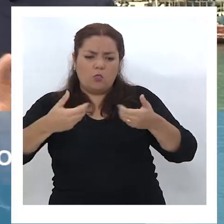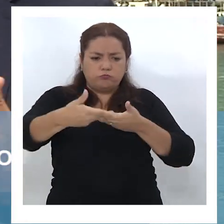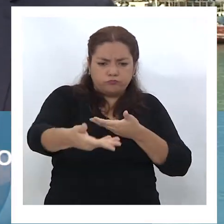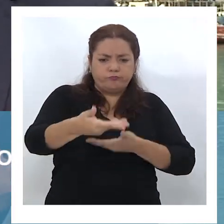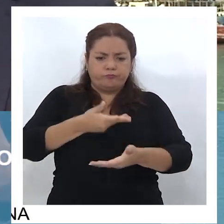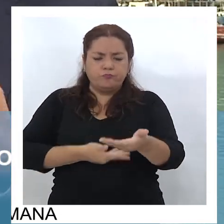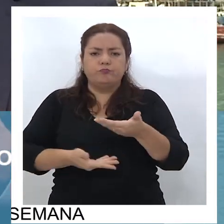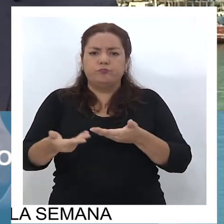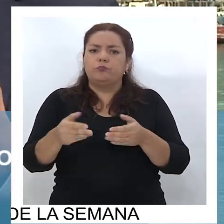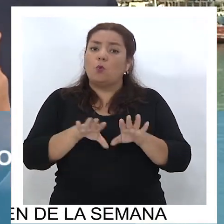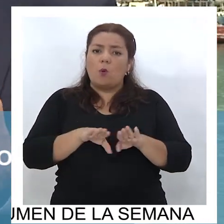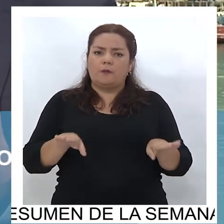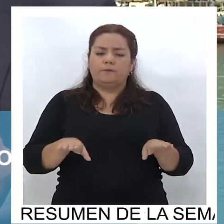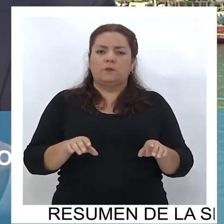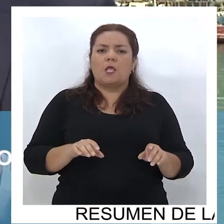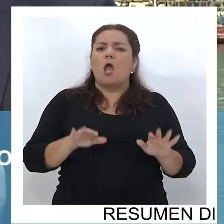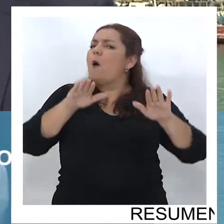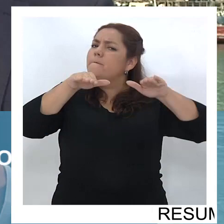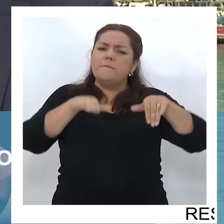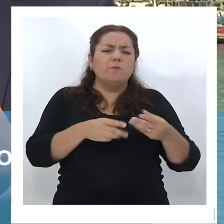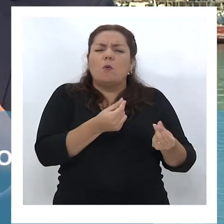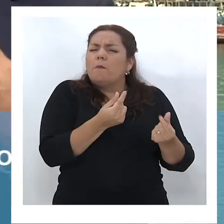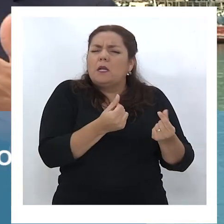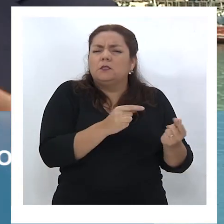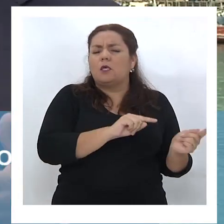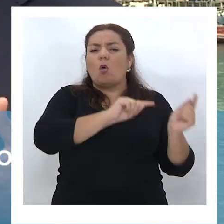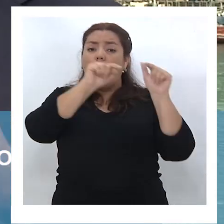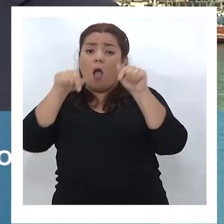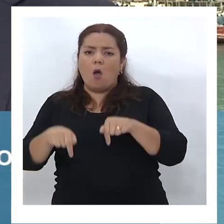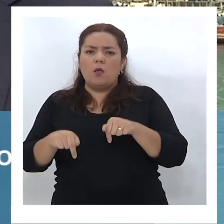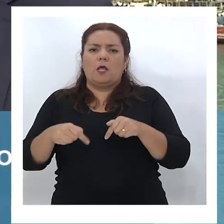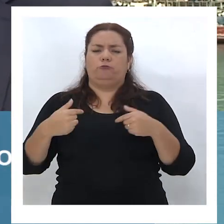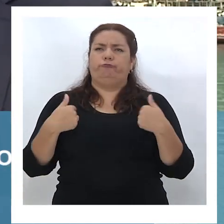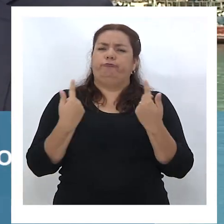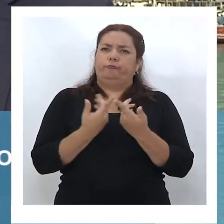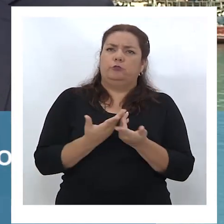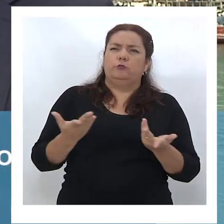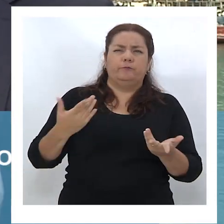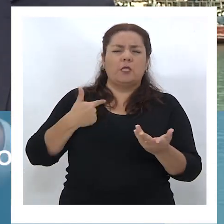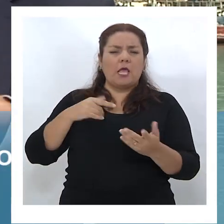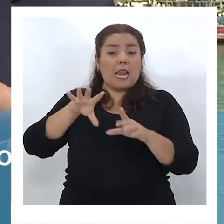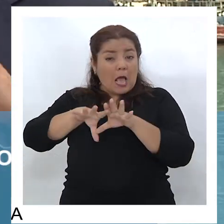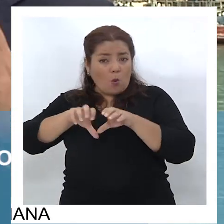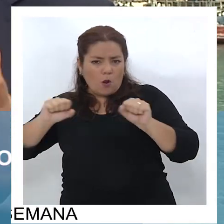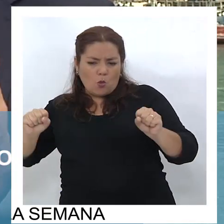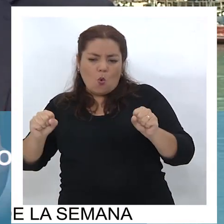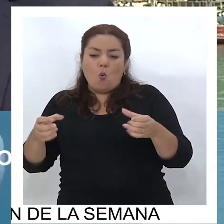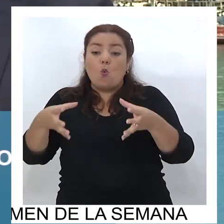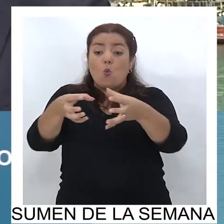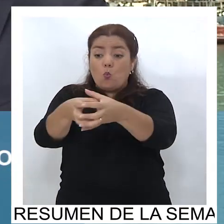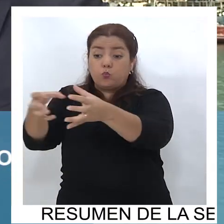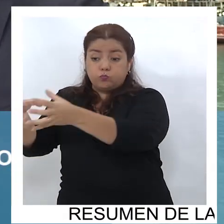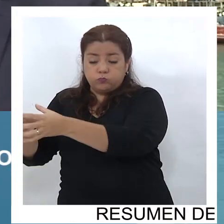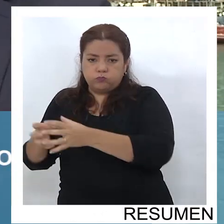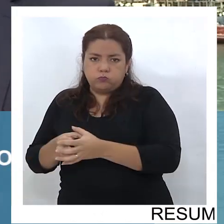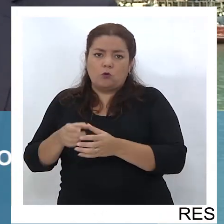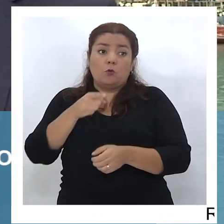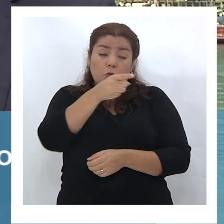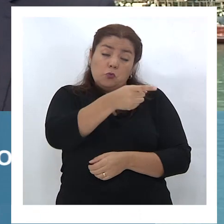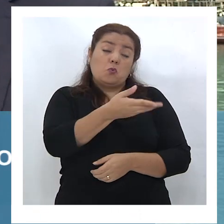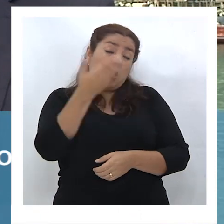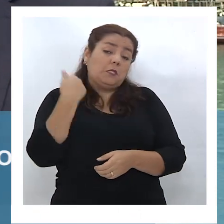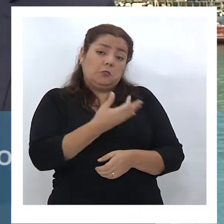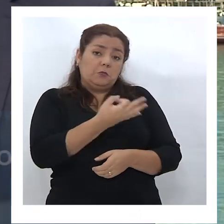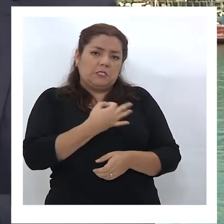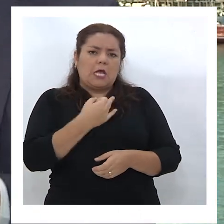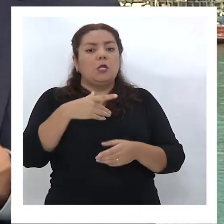cosas con los demás. Y eso es lo que hacemos nosotros como agencia, y eso es lo que lograron en este acuerdo un conjunto de actores, entre los cuales, como tú bien mencionas,